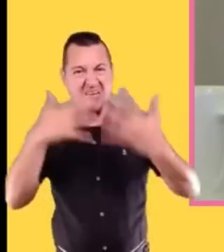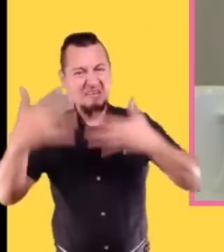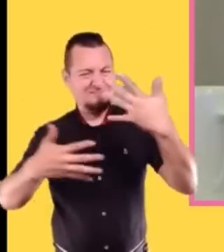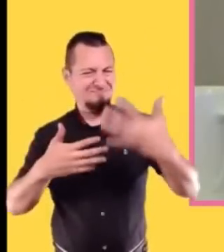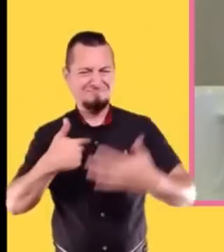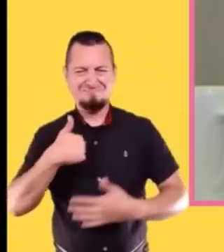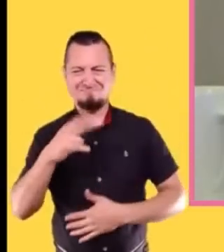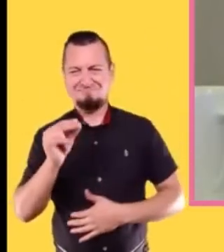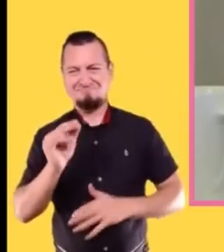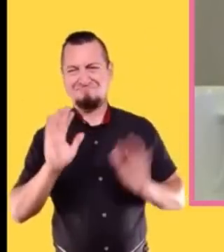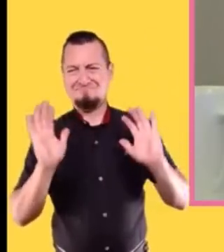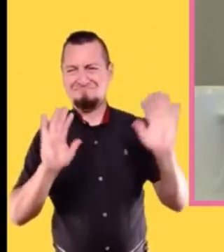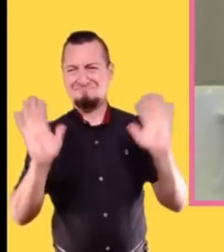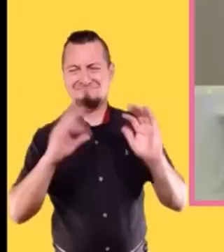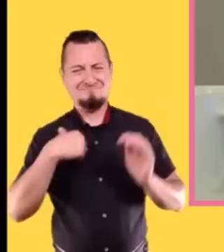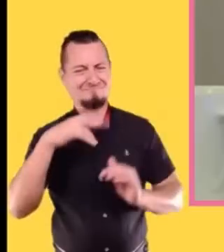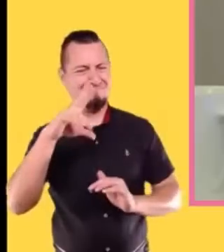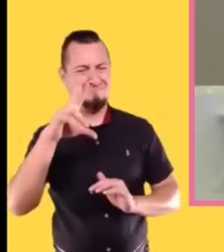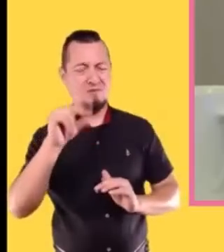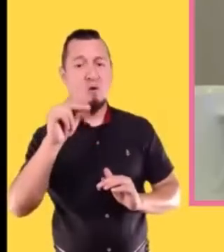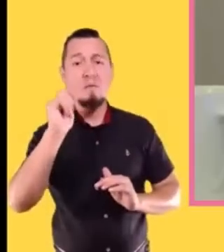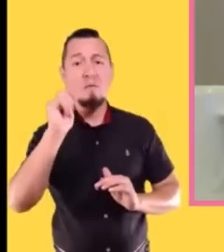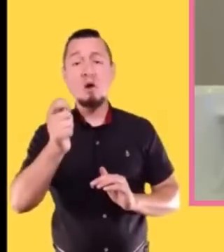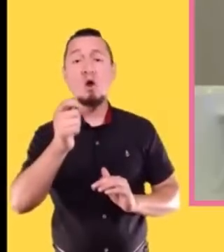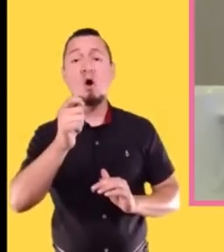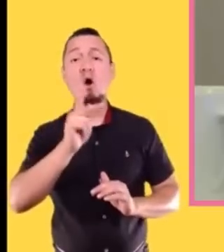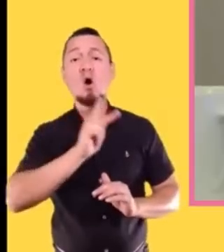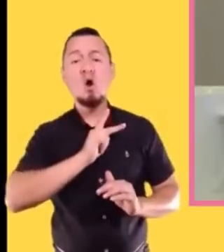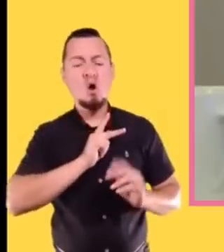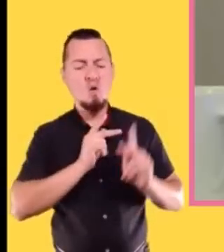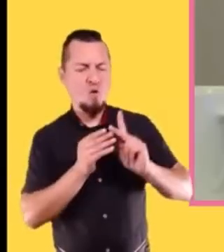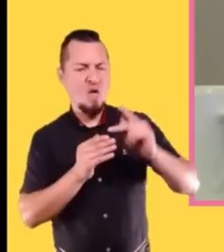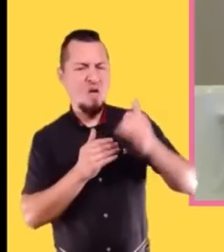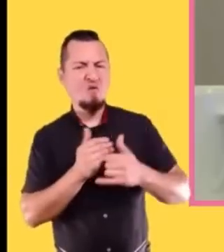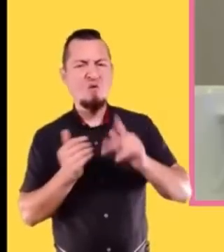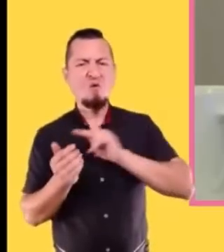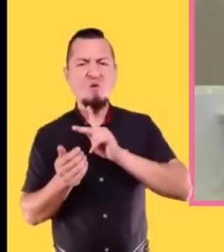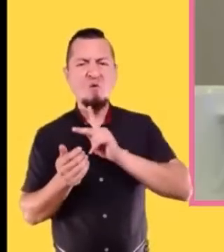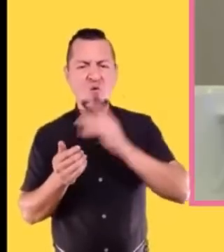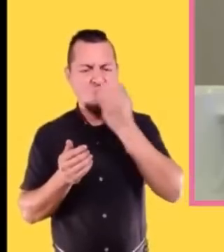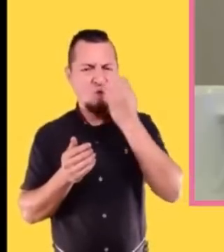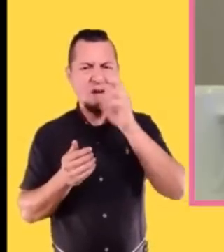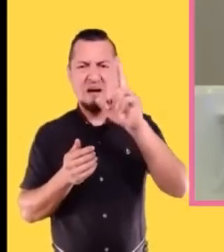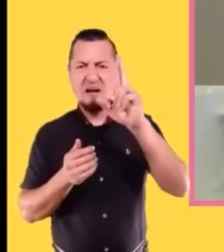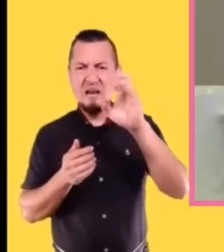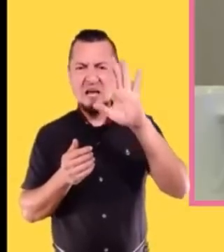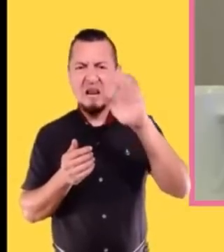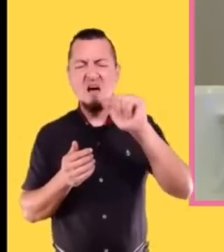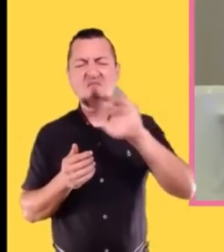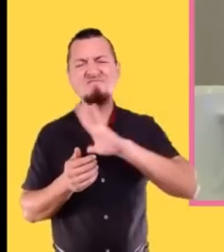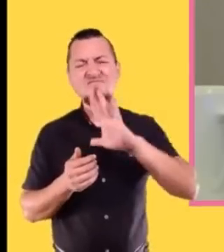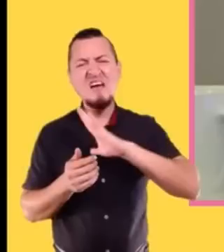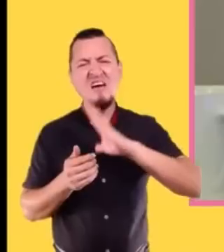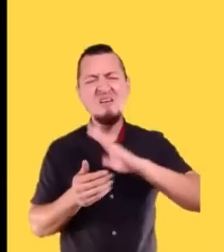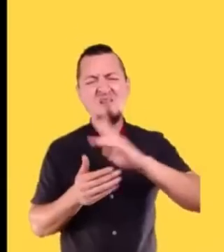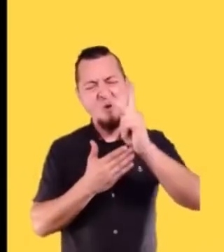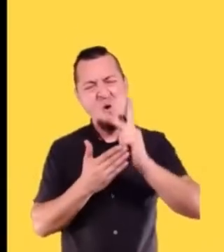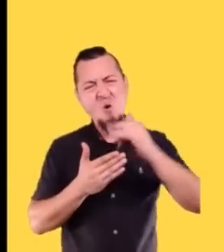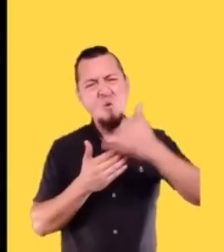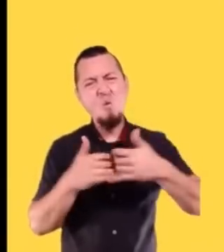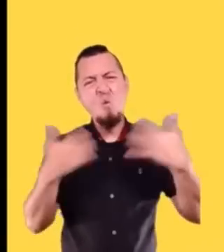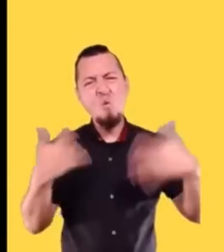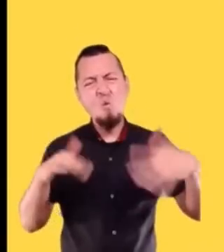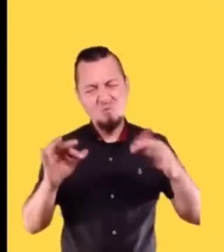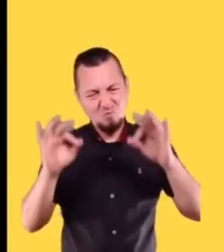este conflicto. Jalisco tiene un proyecto educativo vigente, construido de la mano de las y los maestros, de madres y padres de familia, de